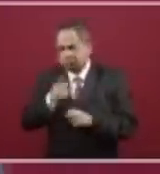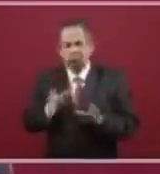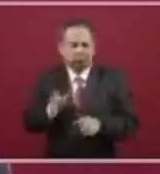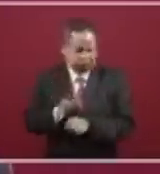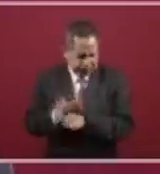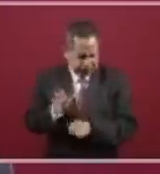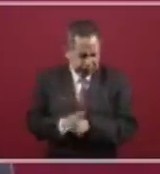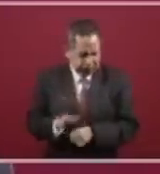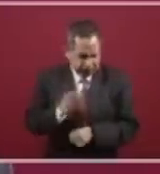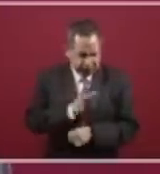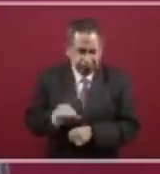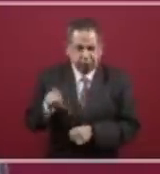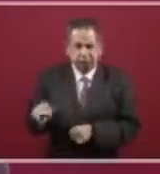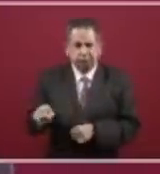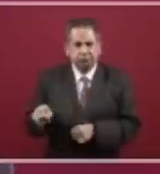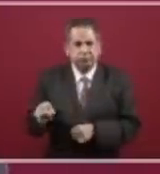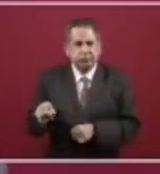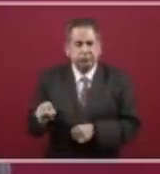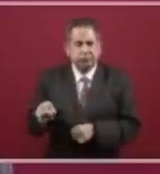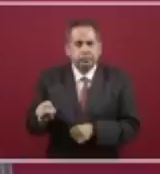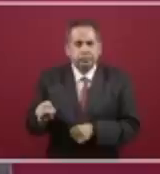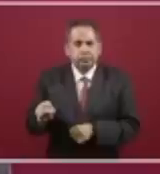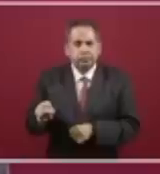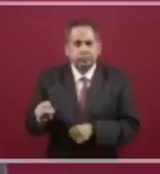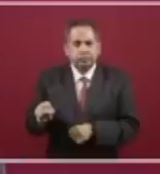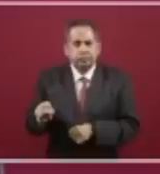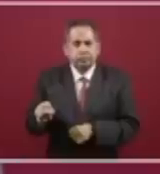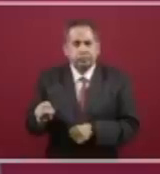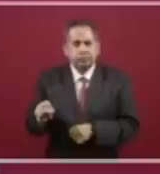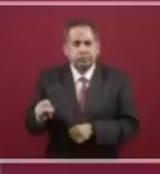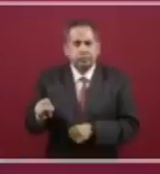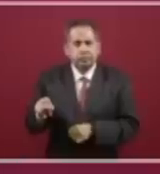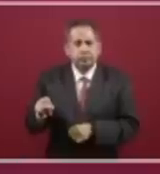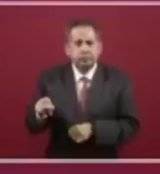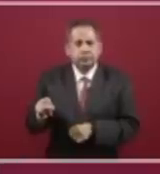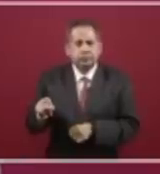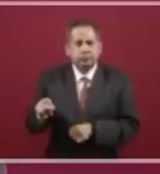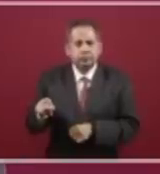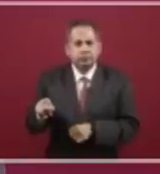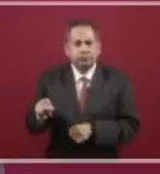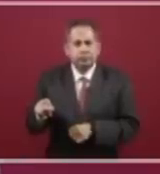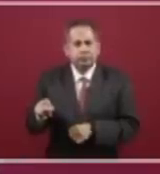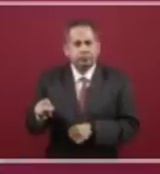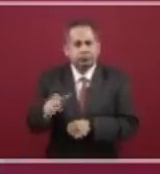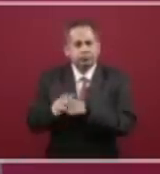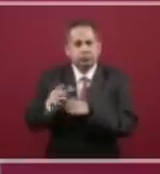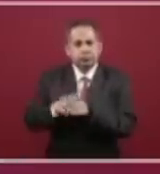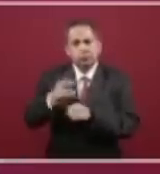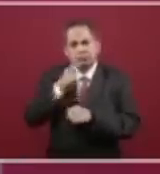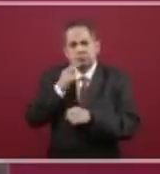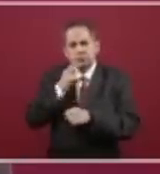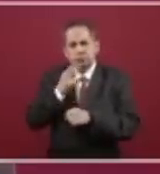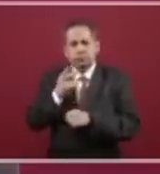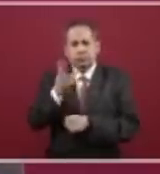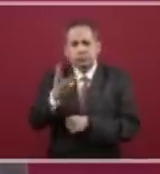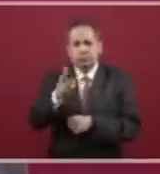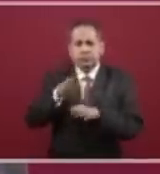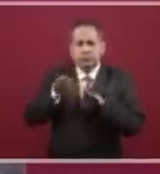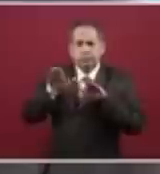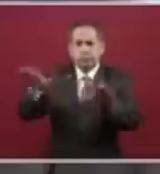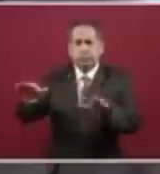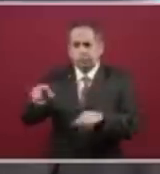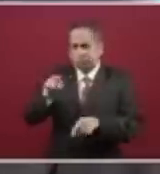que la la vincule la utilización de los 30 por